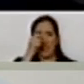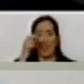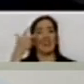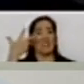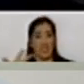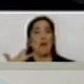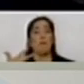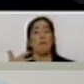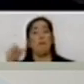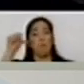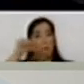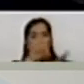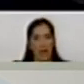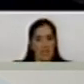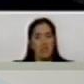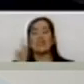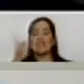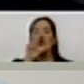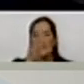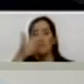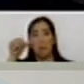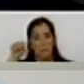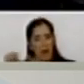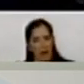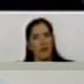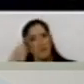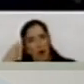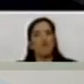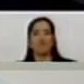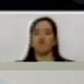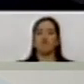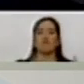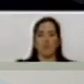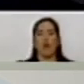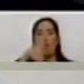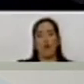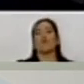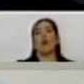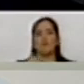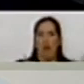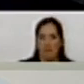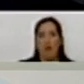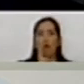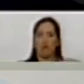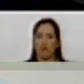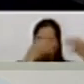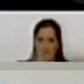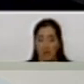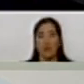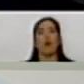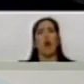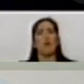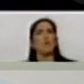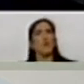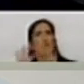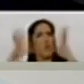de las Naciones Unidas. Favorece a todos los países, si me permito decir, también los desarrollados, que están atravesando dificultades en la crisis actual,